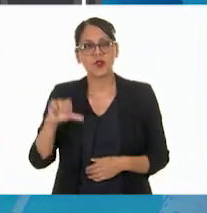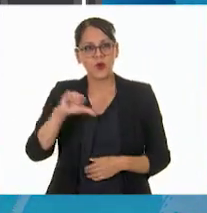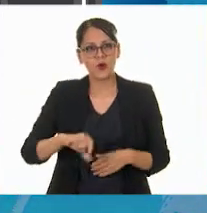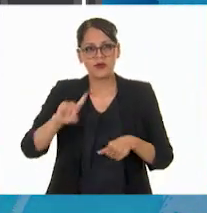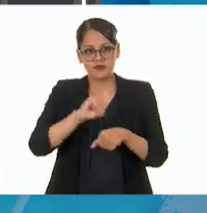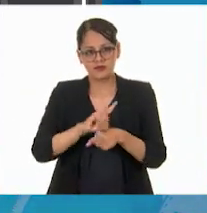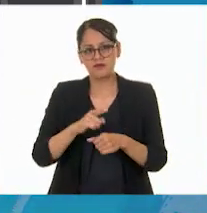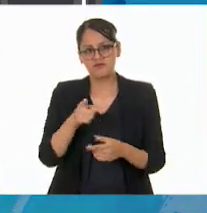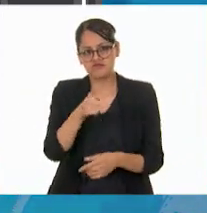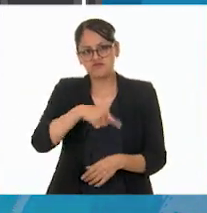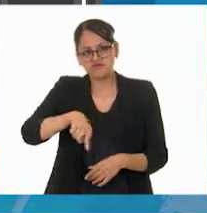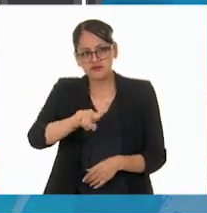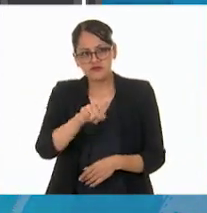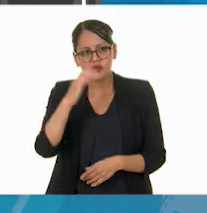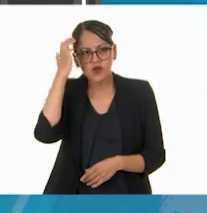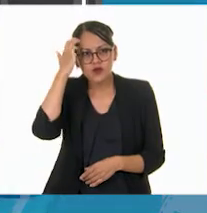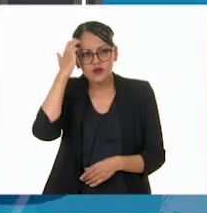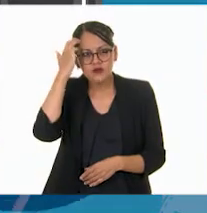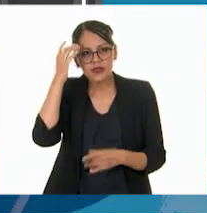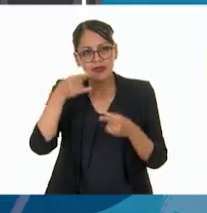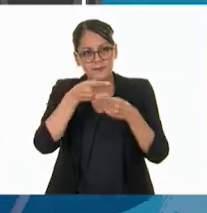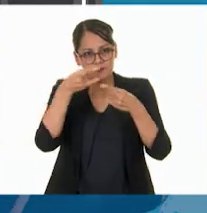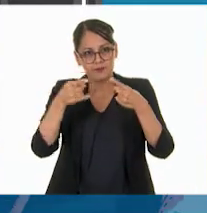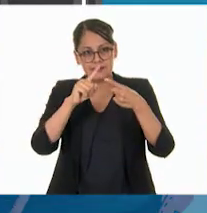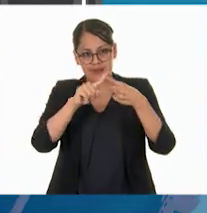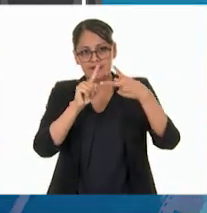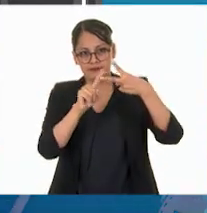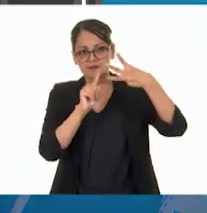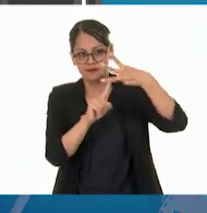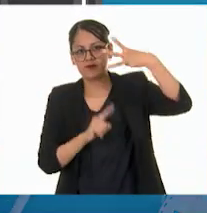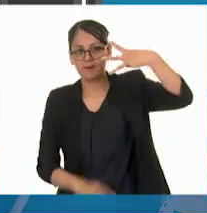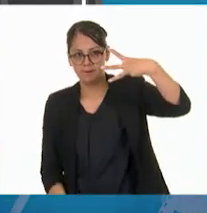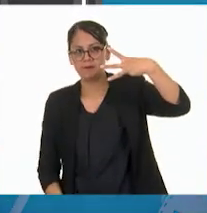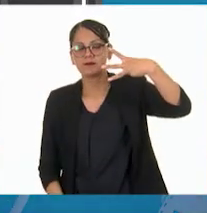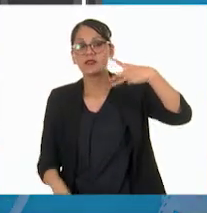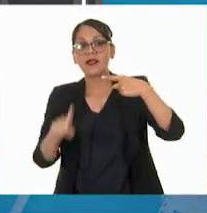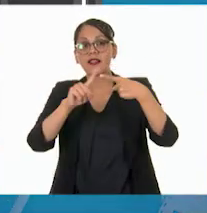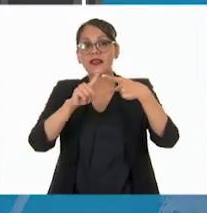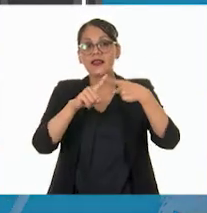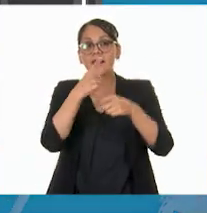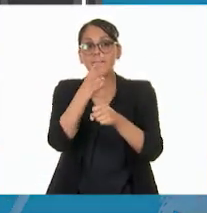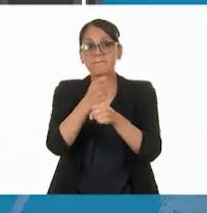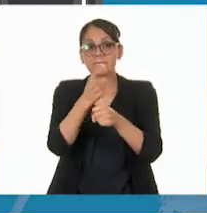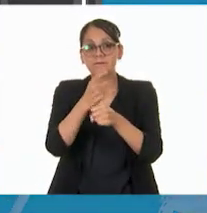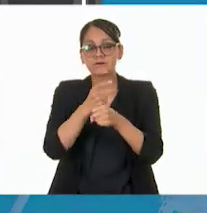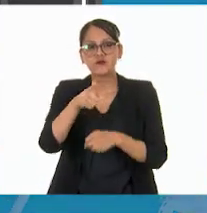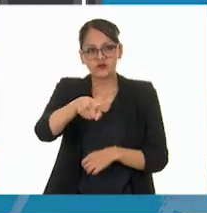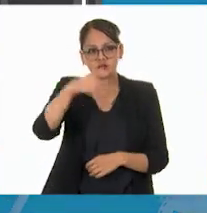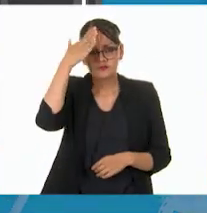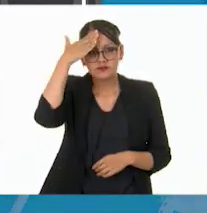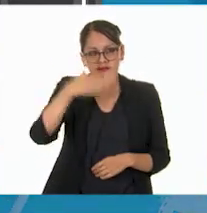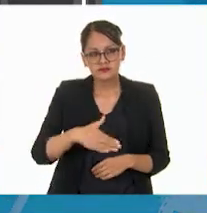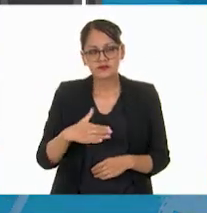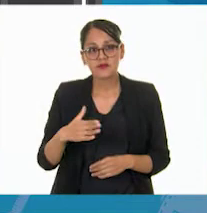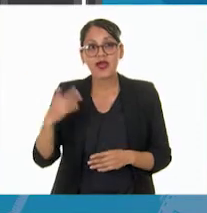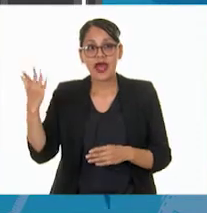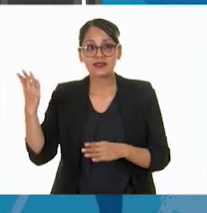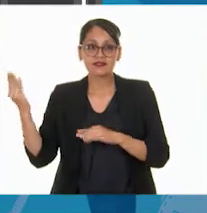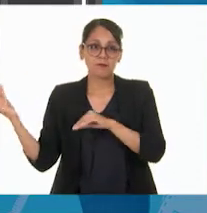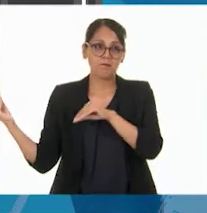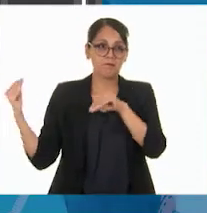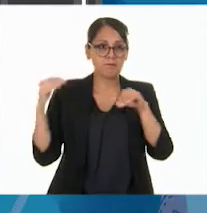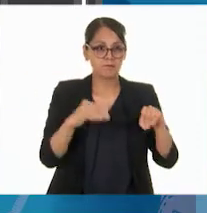hoy conviene que conozcas 3 cosas. Mira, la primera. Tú sabes que hubo una conquista y